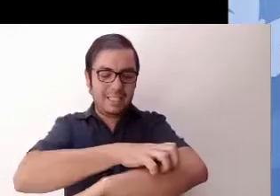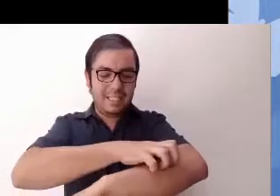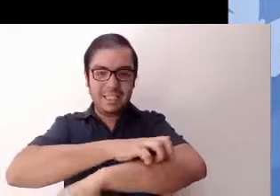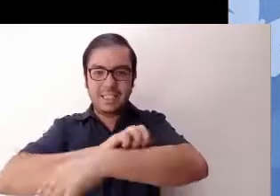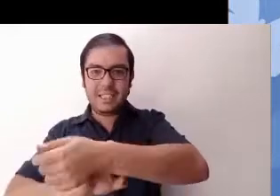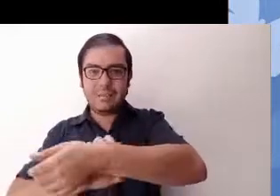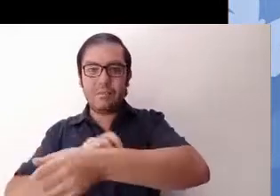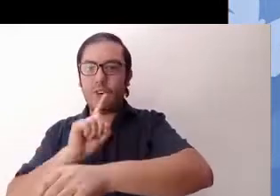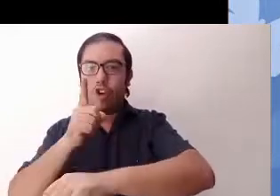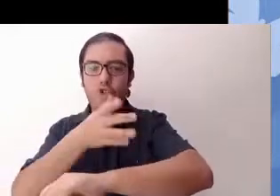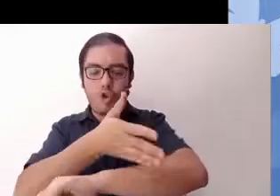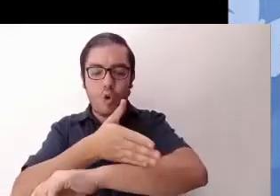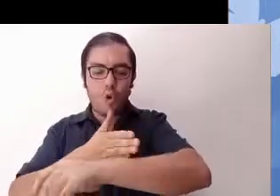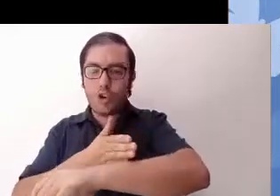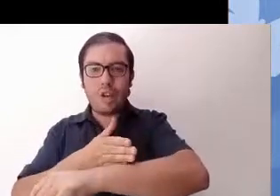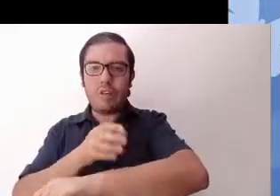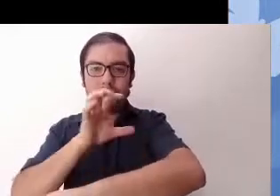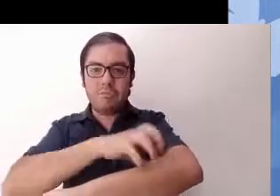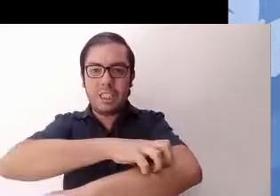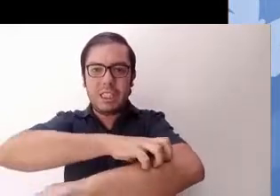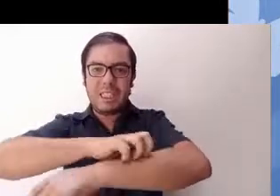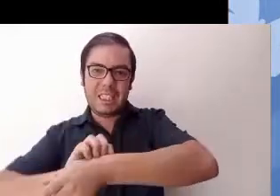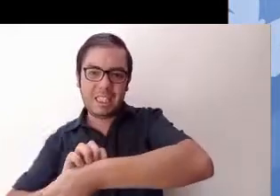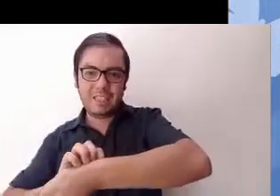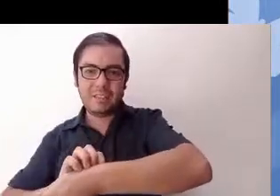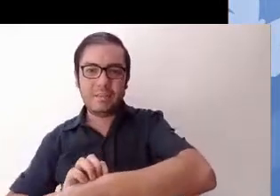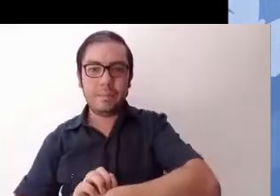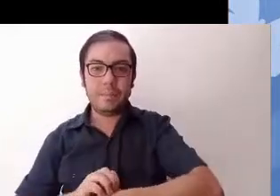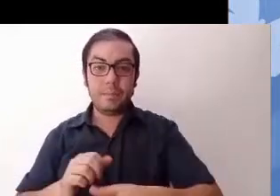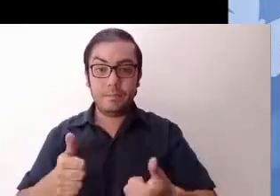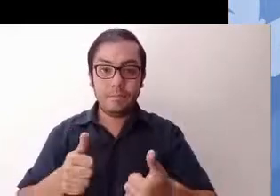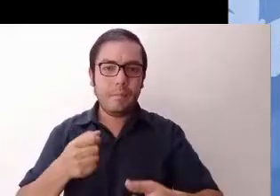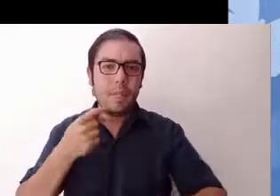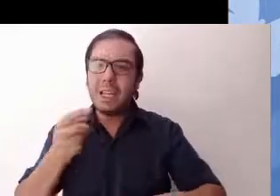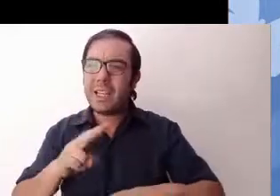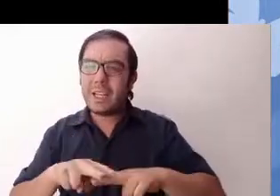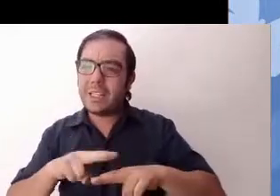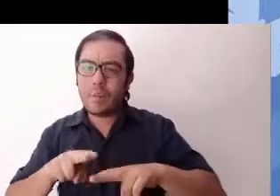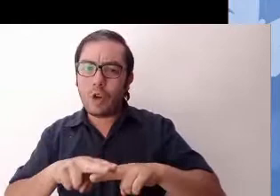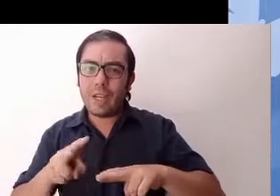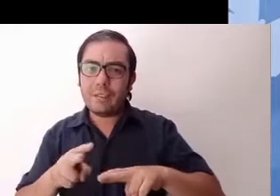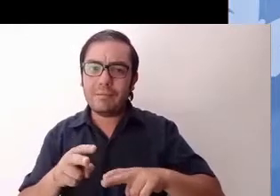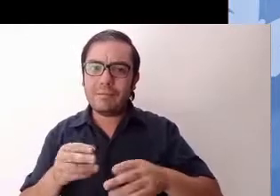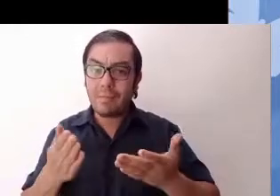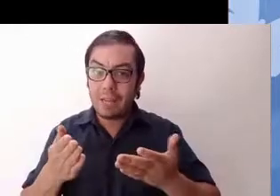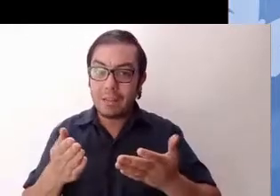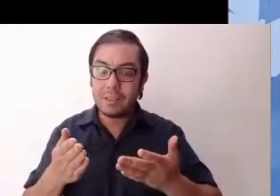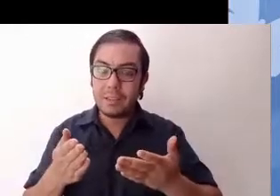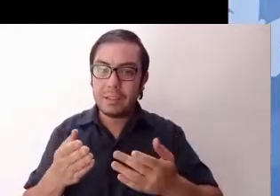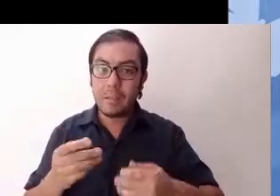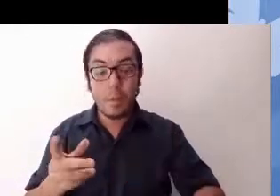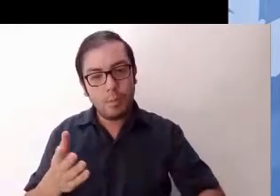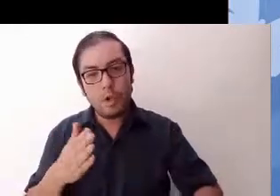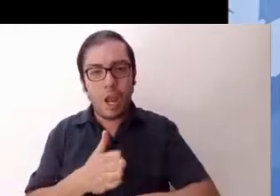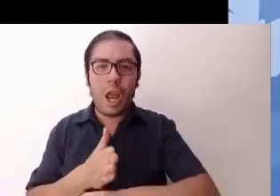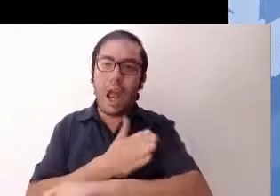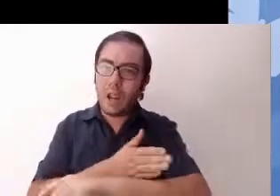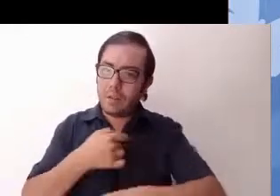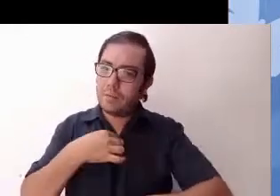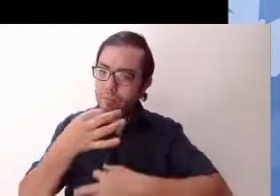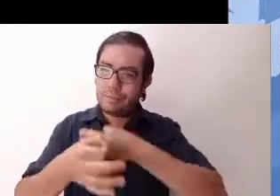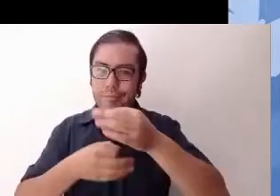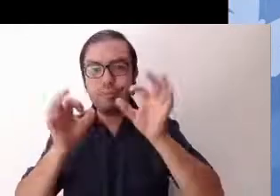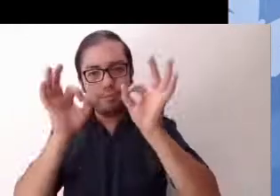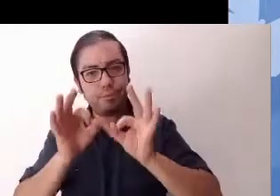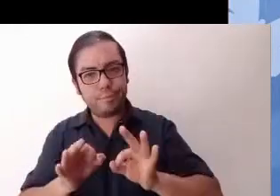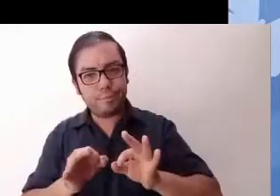¿Qué tenemos que hacer en este caso? Bueno, como ya les había dicho, nosotros tenemos una cantidad de sangre, por lo tanto, perderla